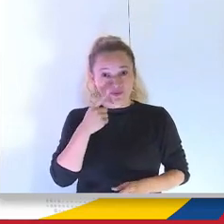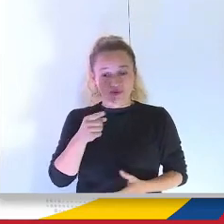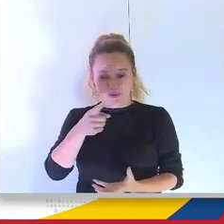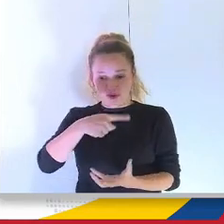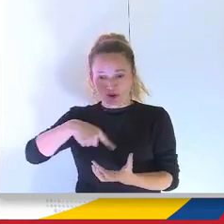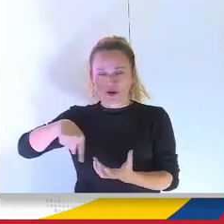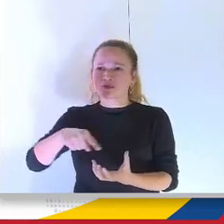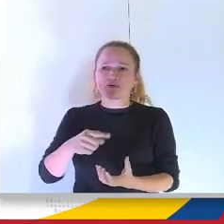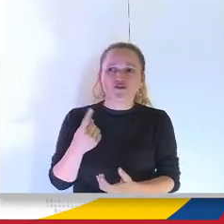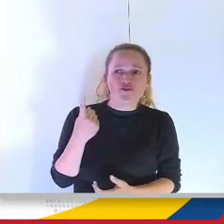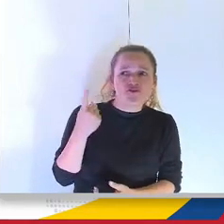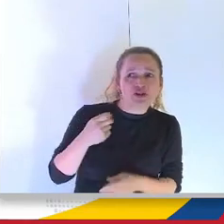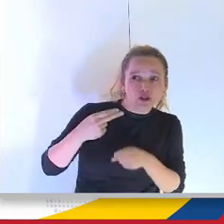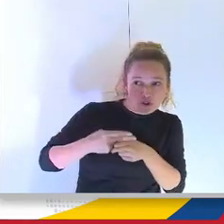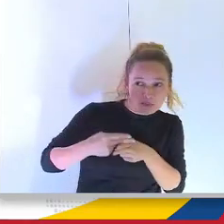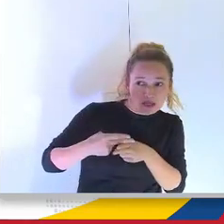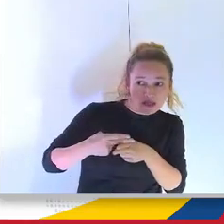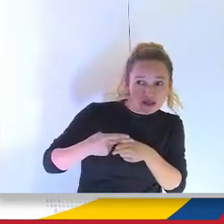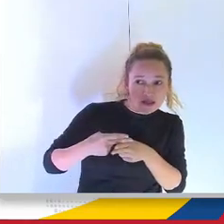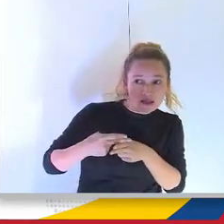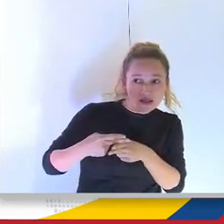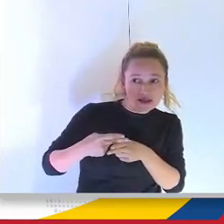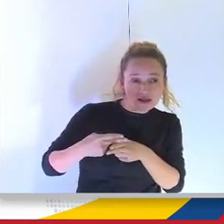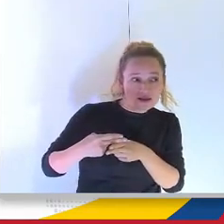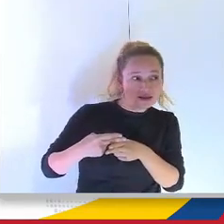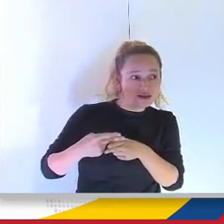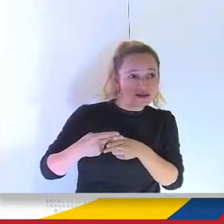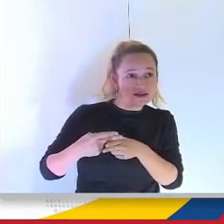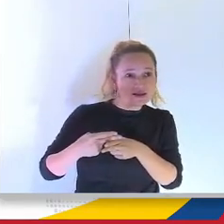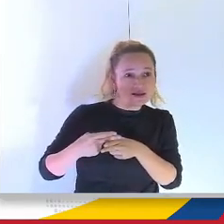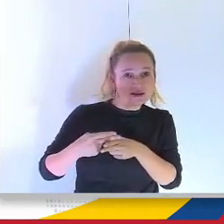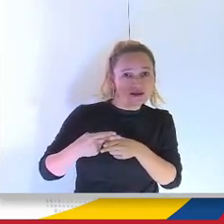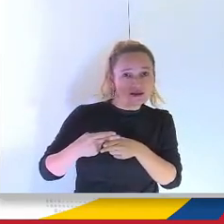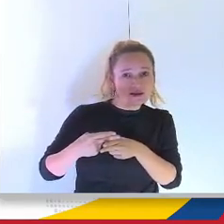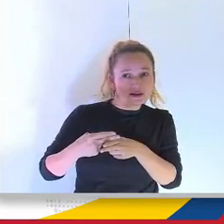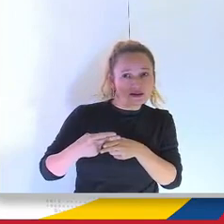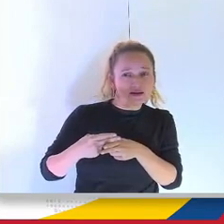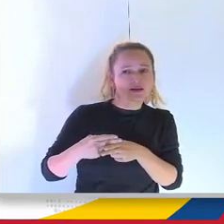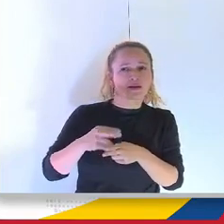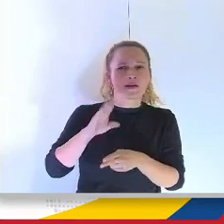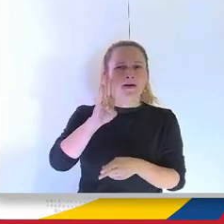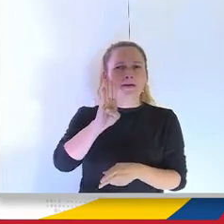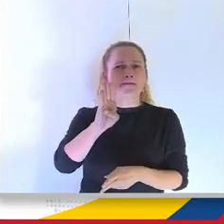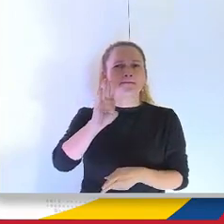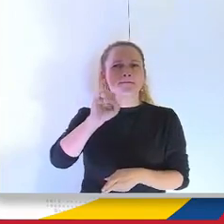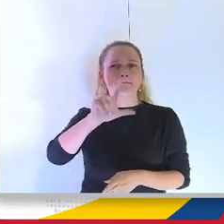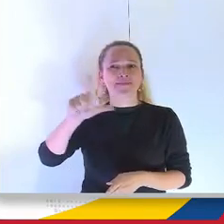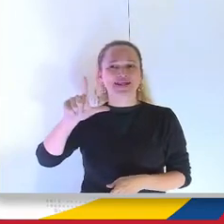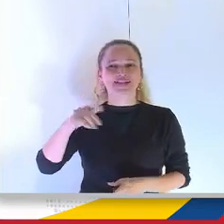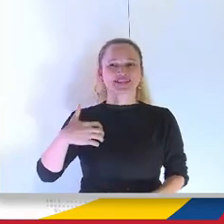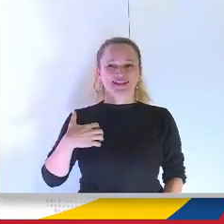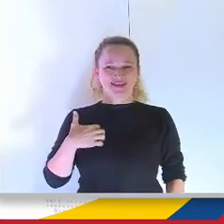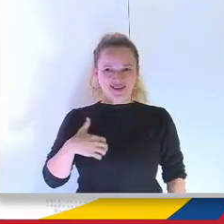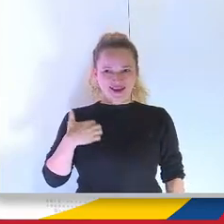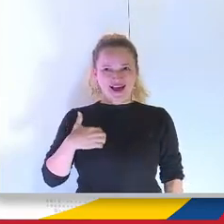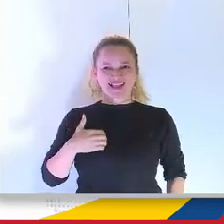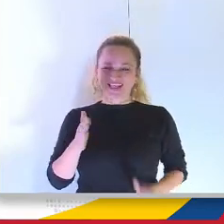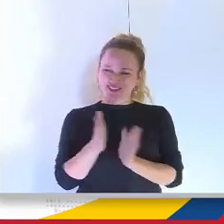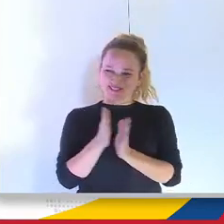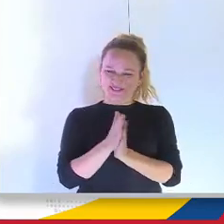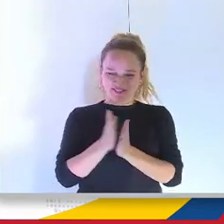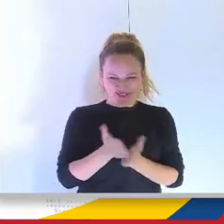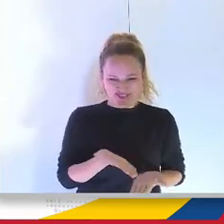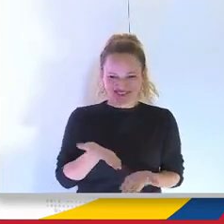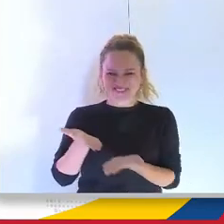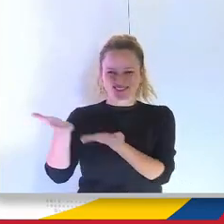por llamar. Bill, ¿ya te llamé? Bill Fairbairn, de Canadá. Un aplauso para